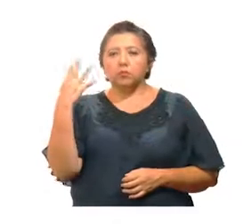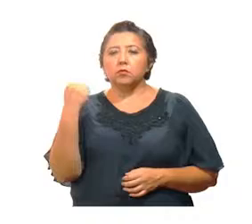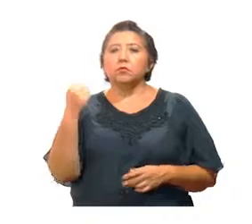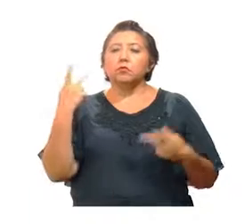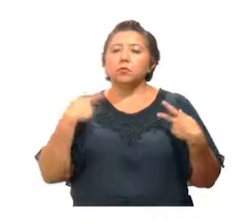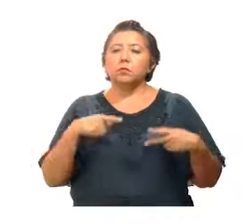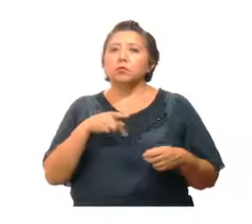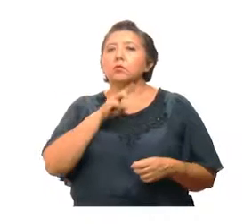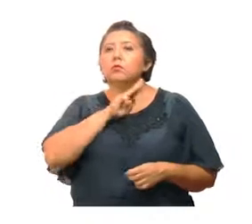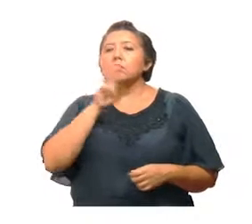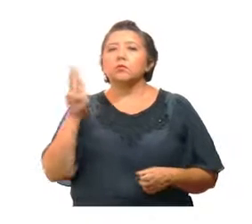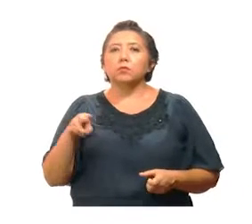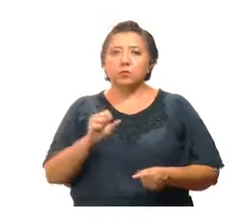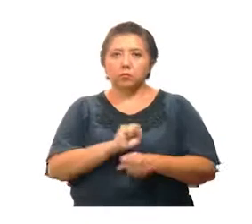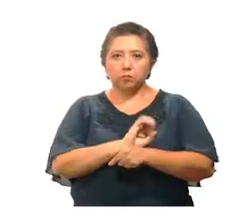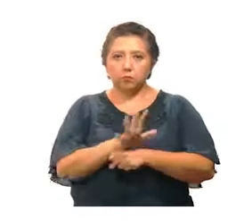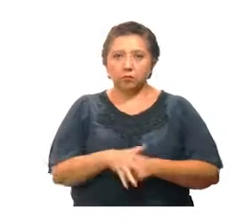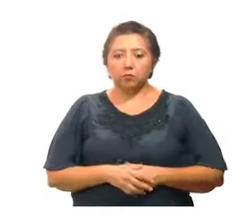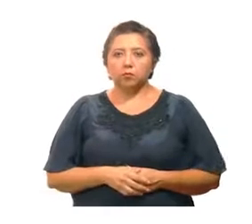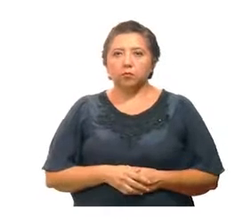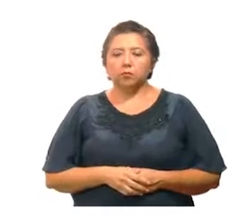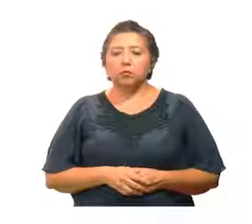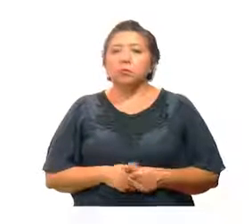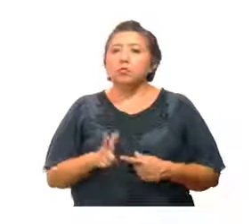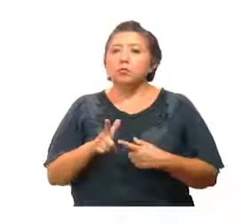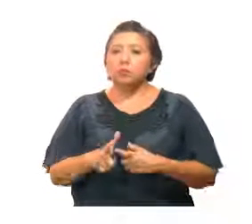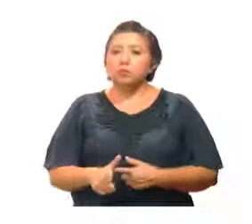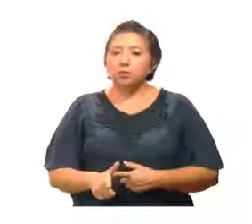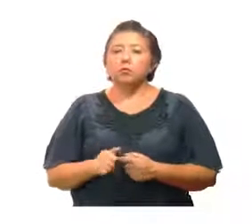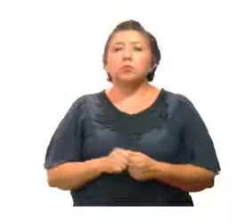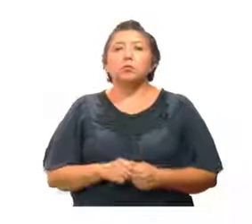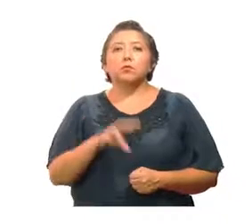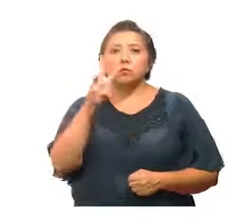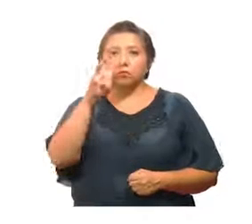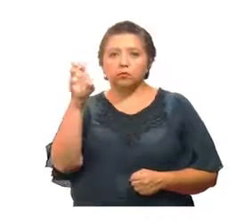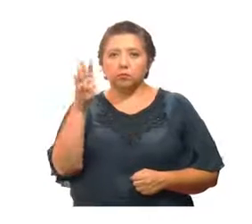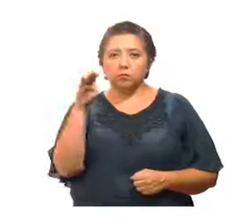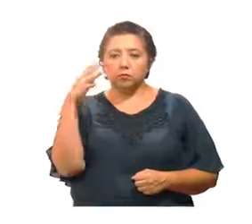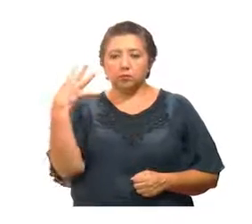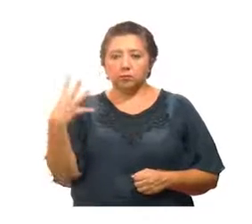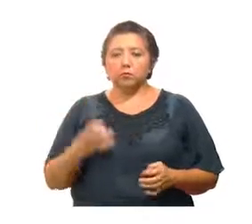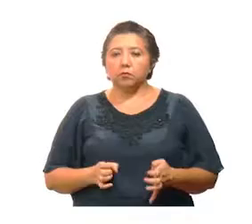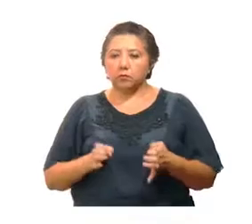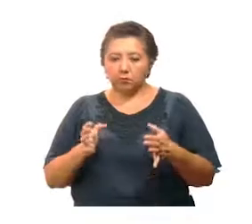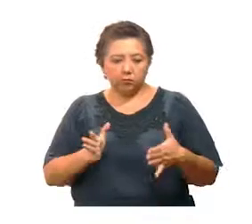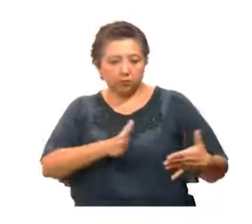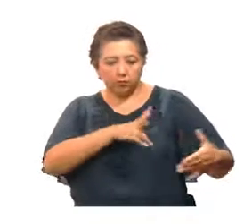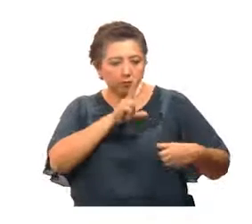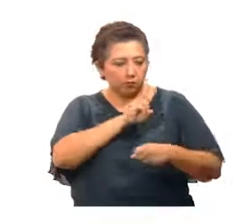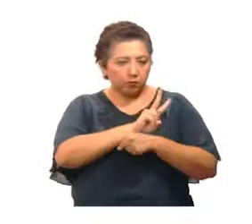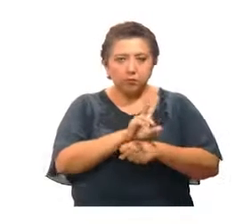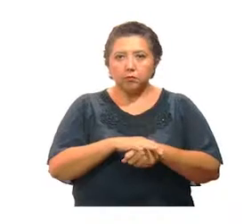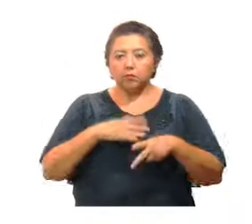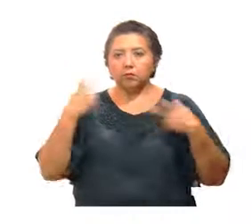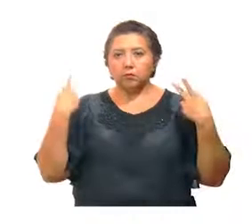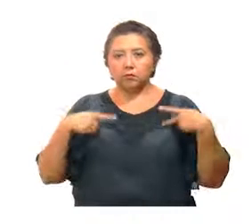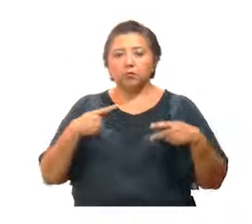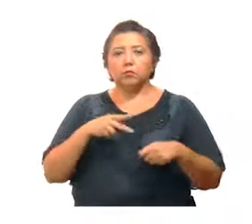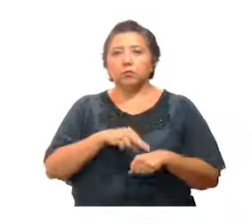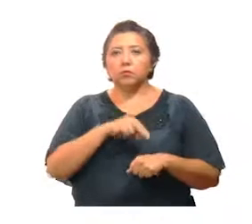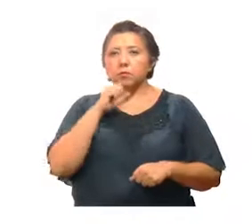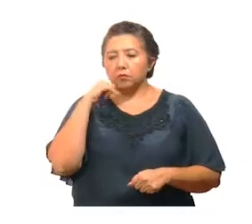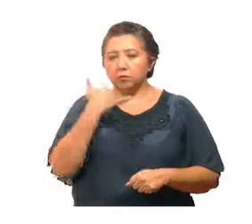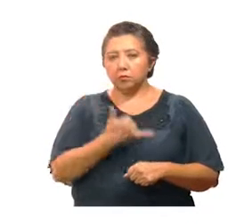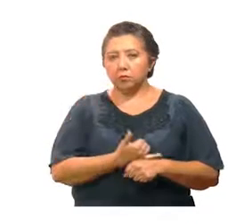3.749 las personas fallecidas a causa del coronavirus. De los casos activos, 394 están estables, aislados, monitoreados